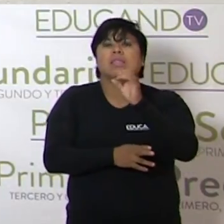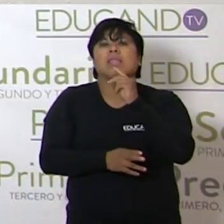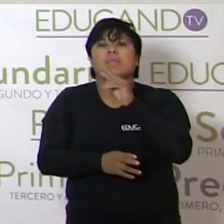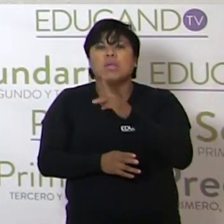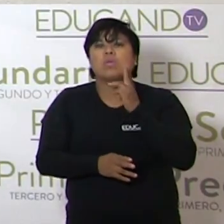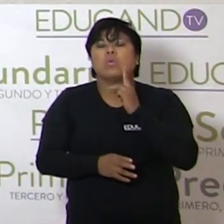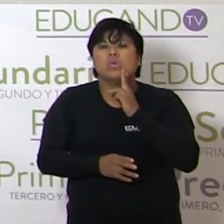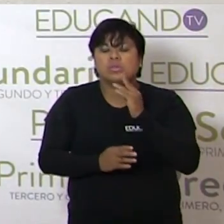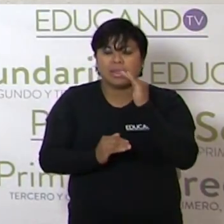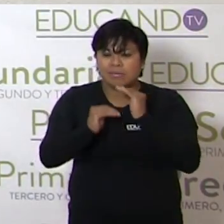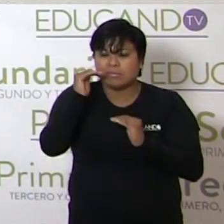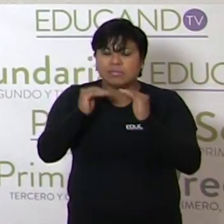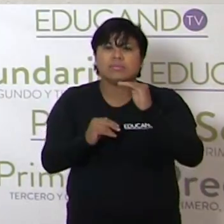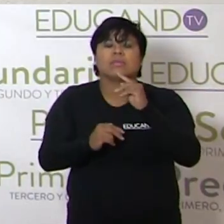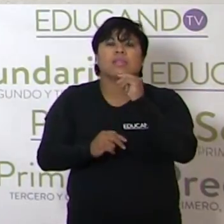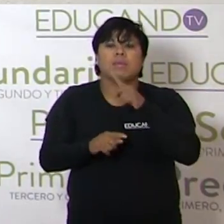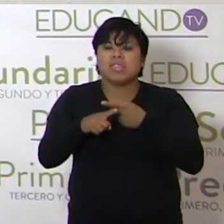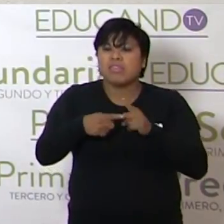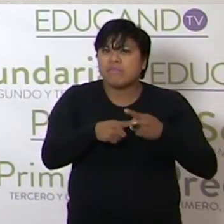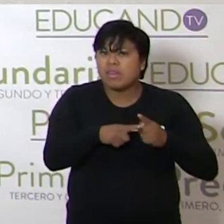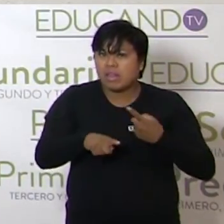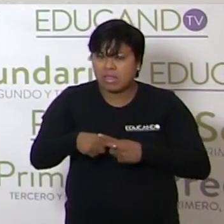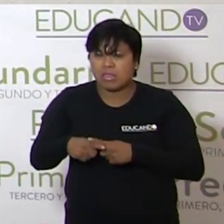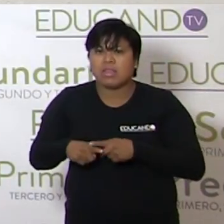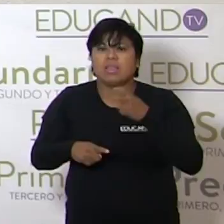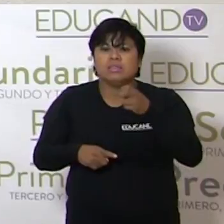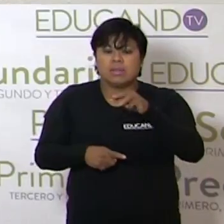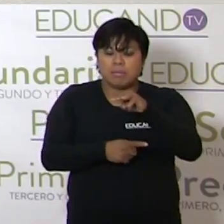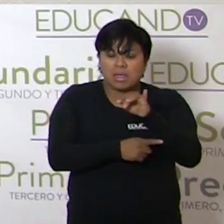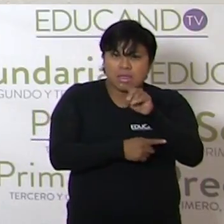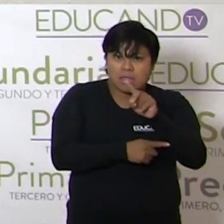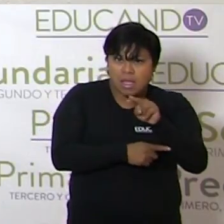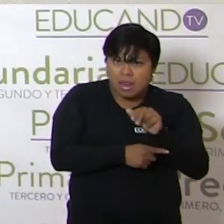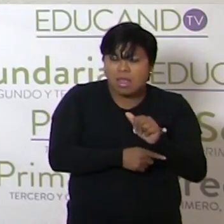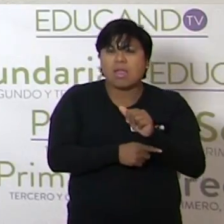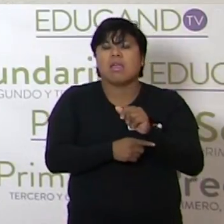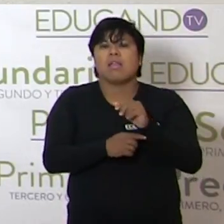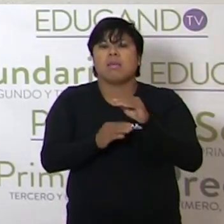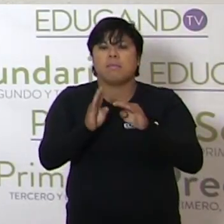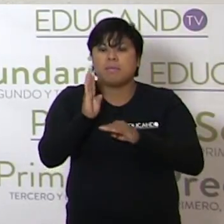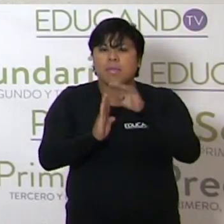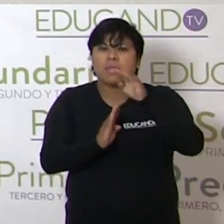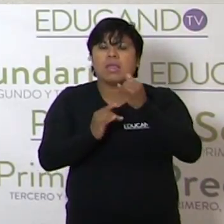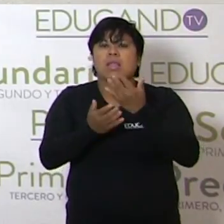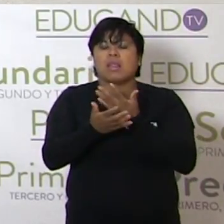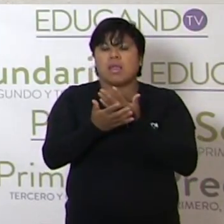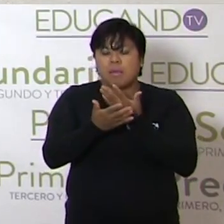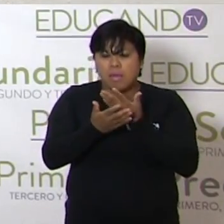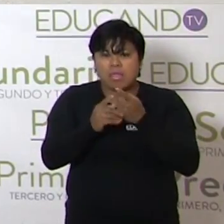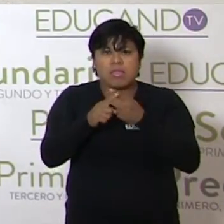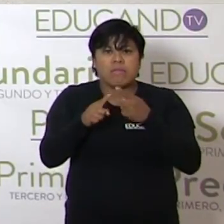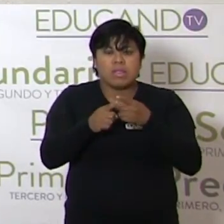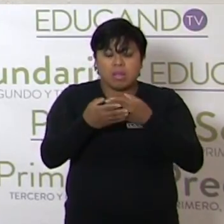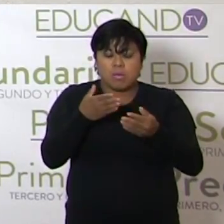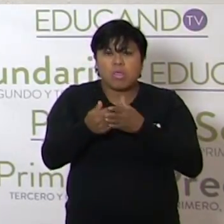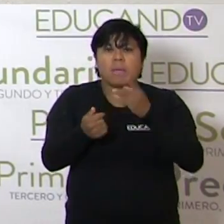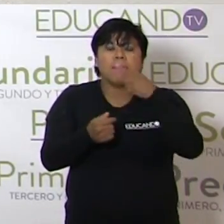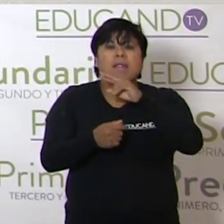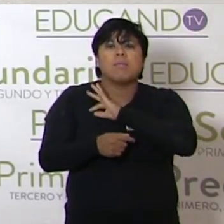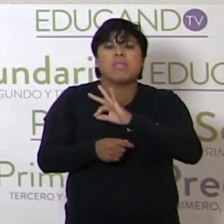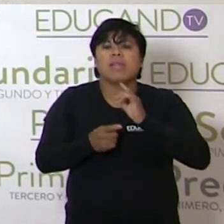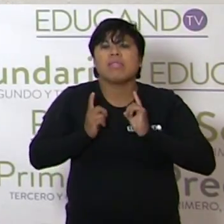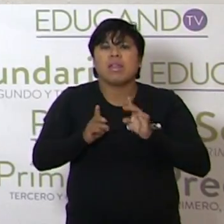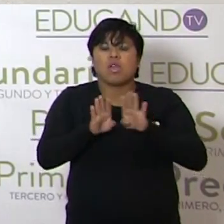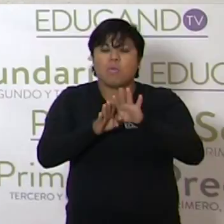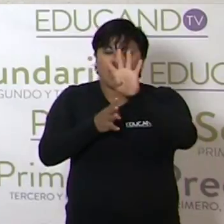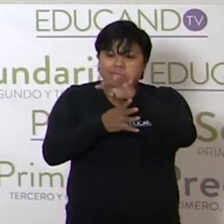y utiliza medidas de tendencia central, que son la mediana, la media, la mediana y la moda, para darnos algunos datos,